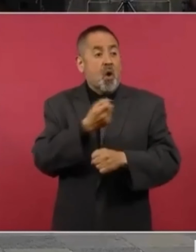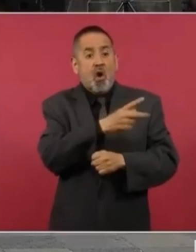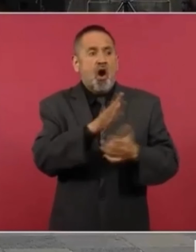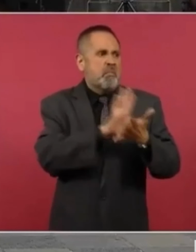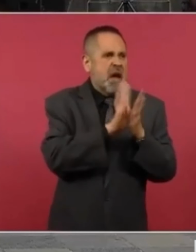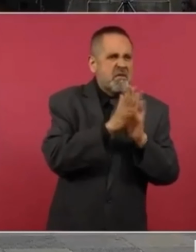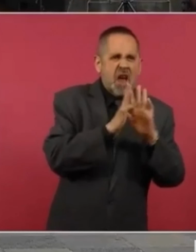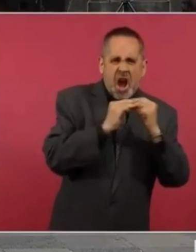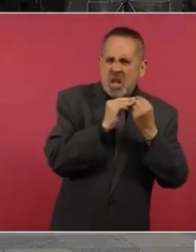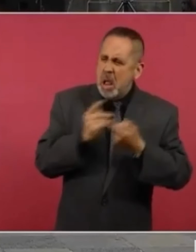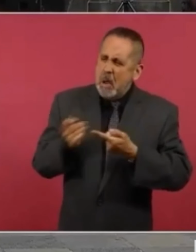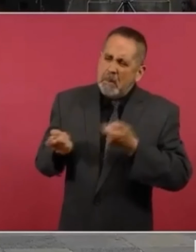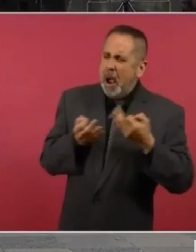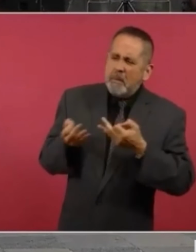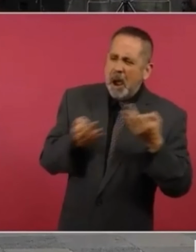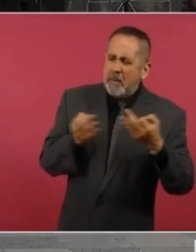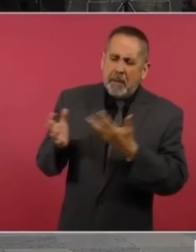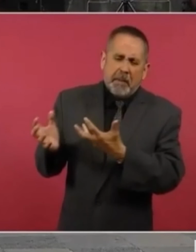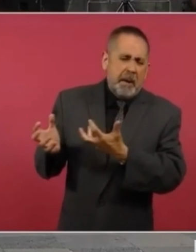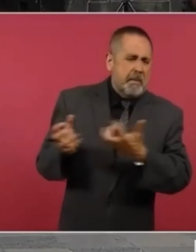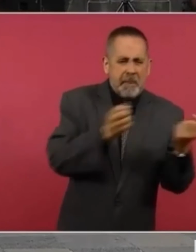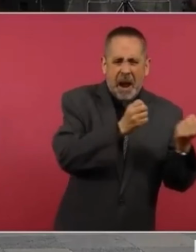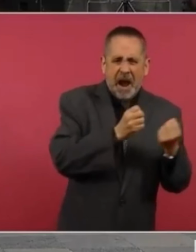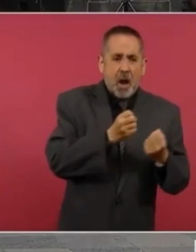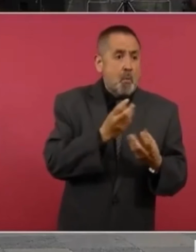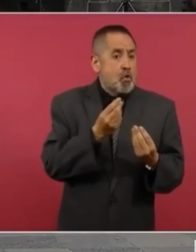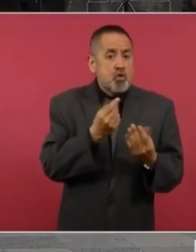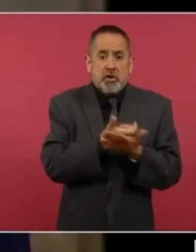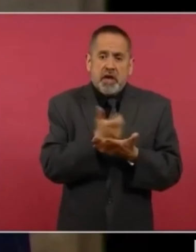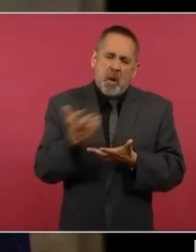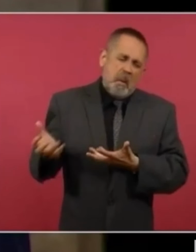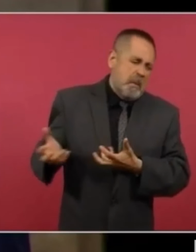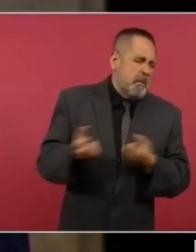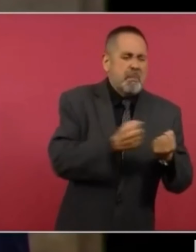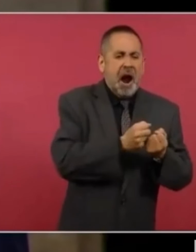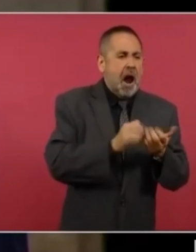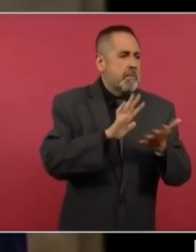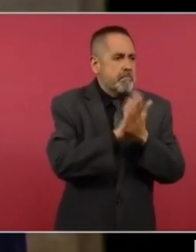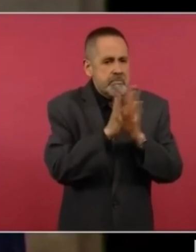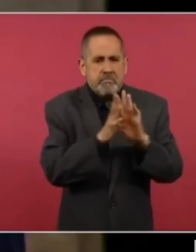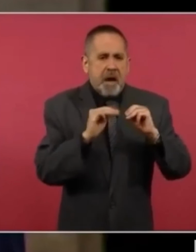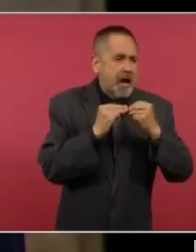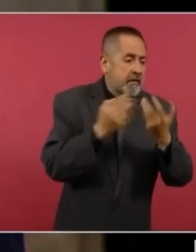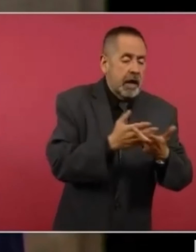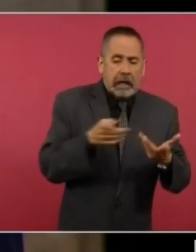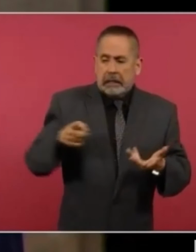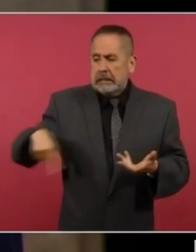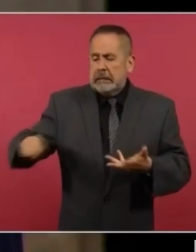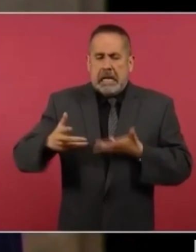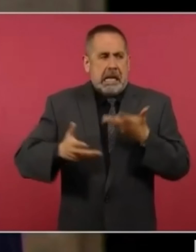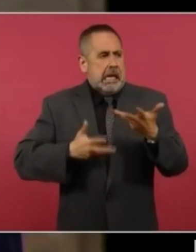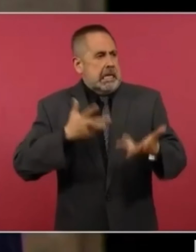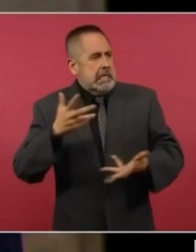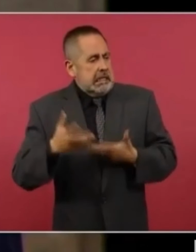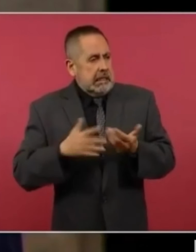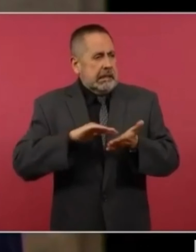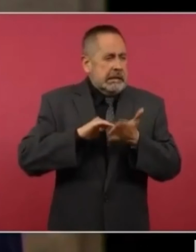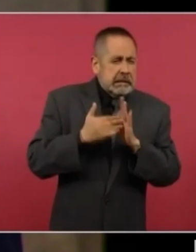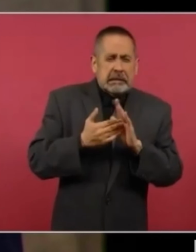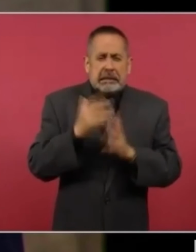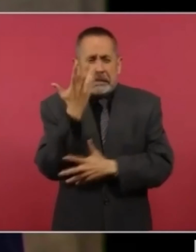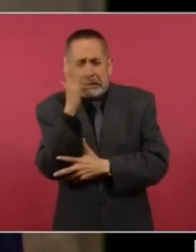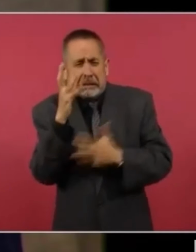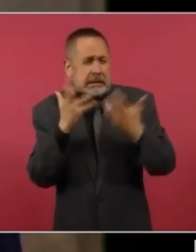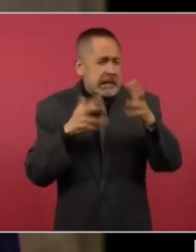dinero y esto lo usan para el narcotráfico. Las personas tienen que atravesar junglas,